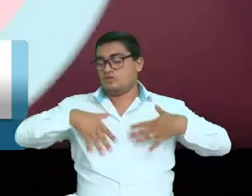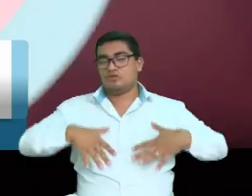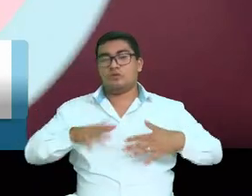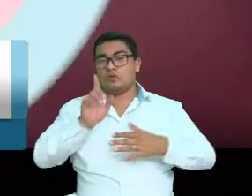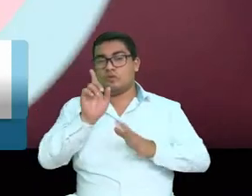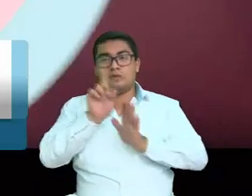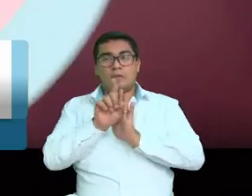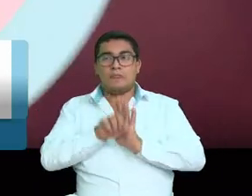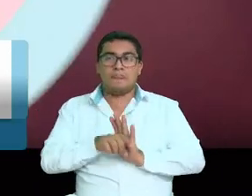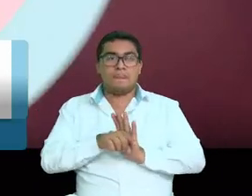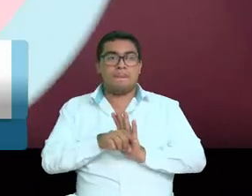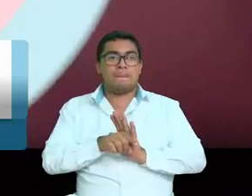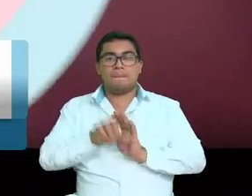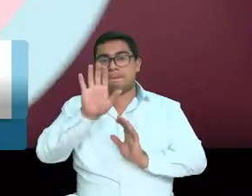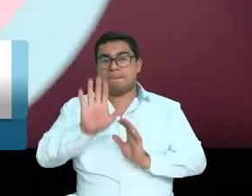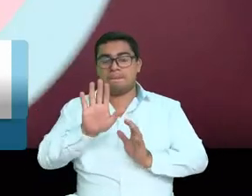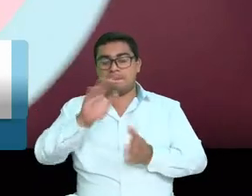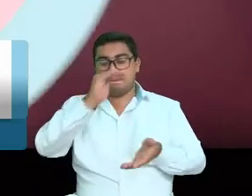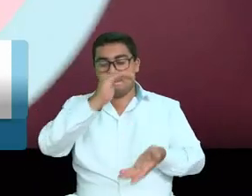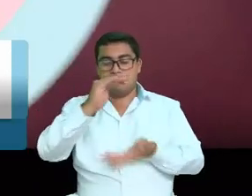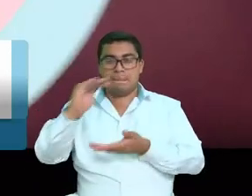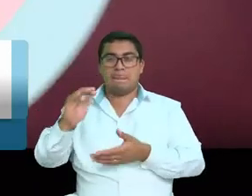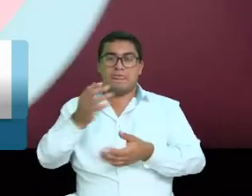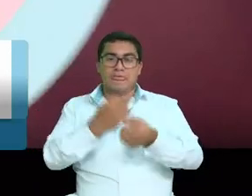En un minuto pasan 5 litros de sangre.